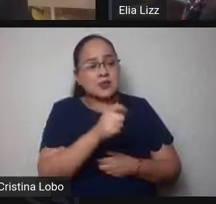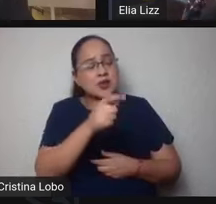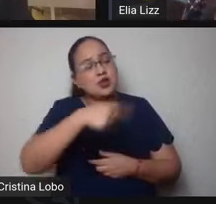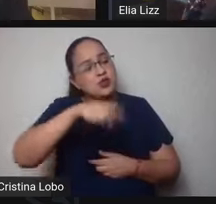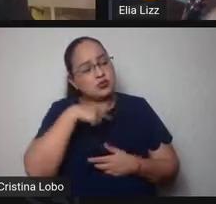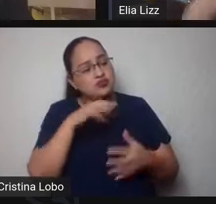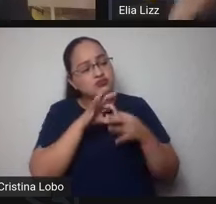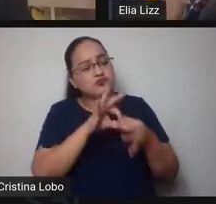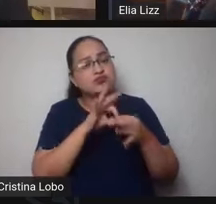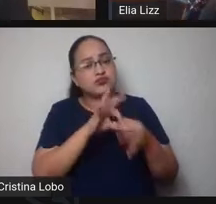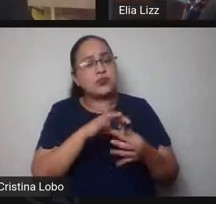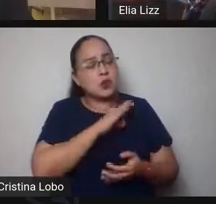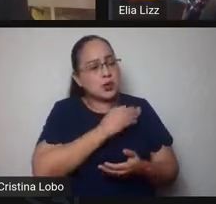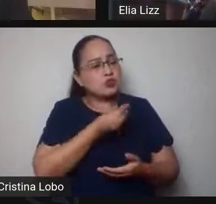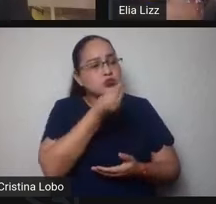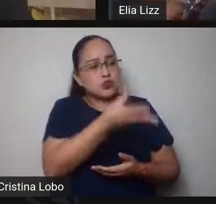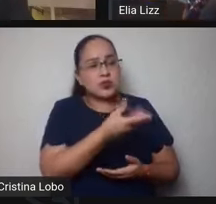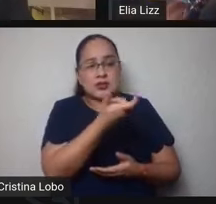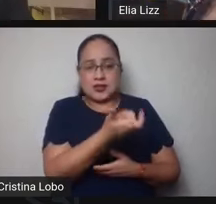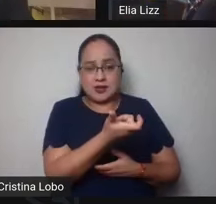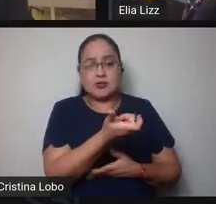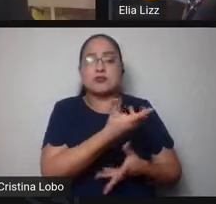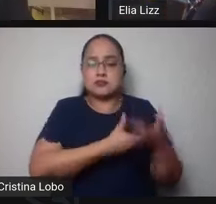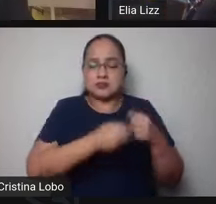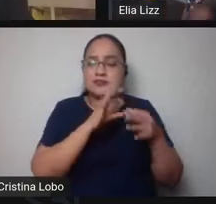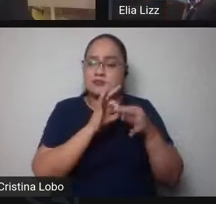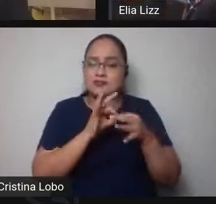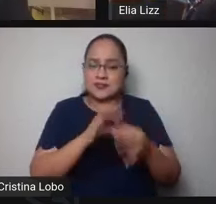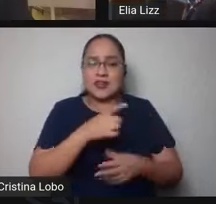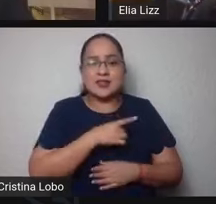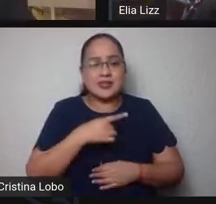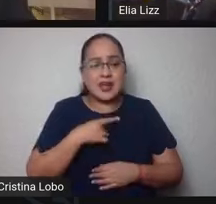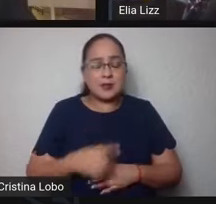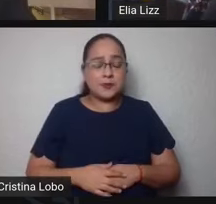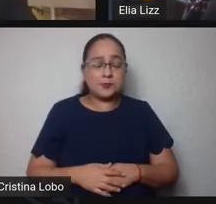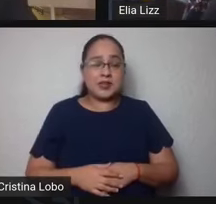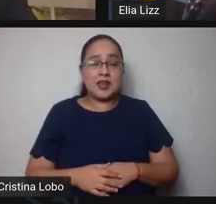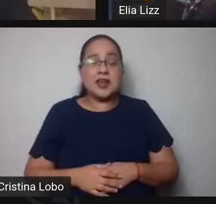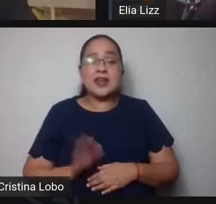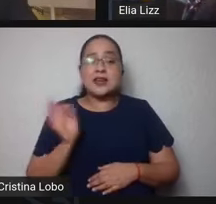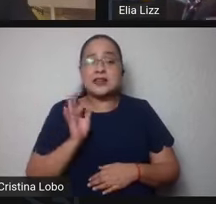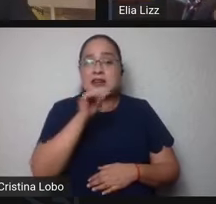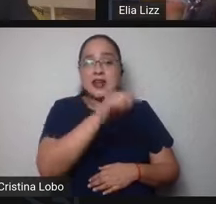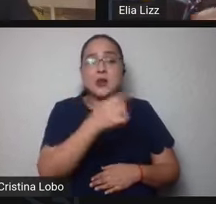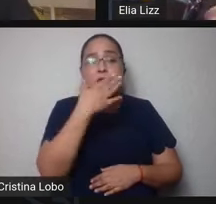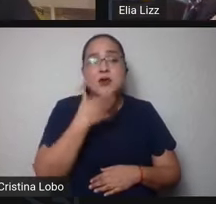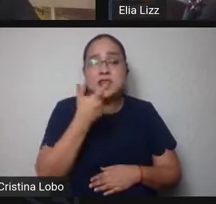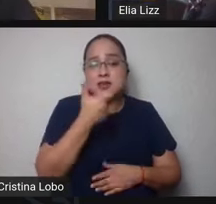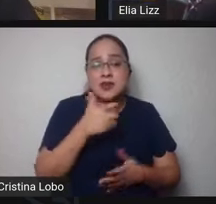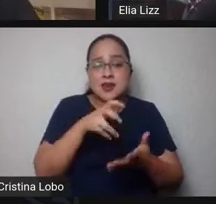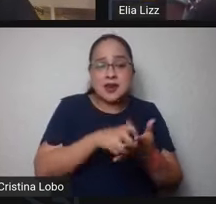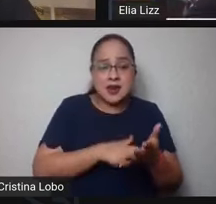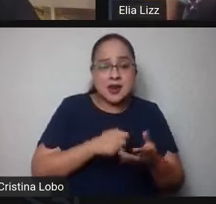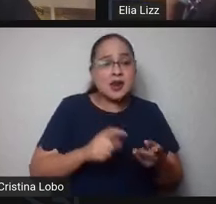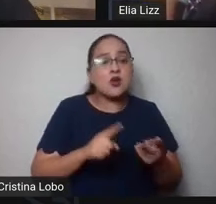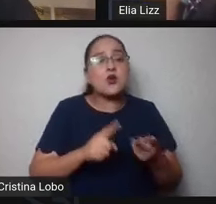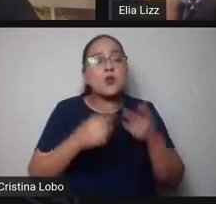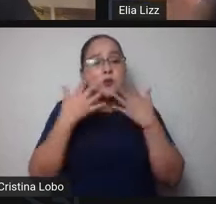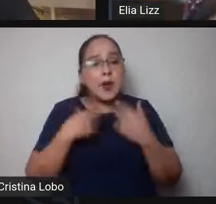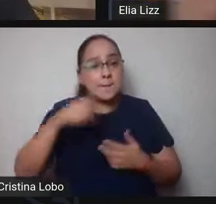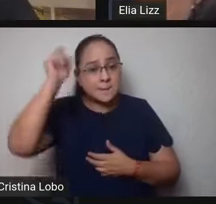dependencia. Justamente en esas edades, si no han llevado a lo mejor un ahorro, un sistema pensionario,